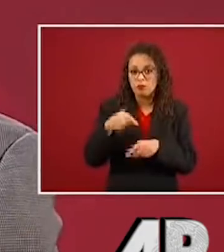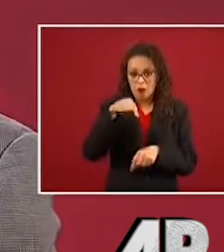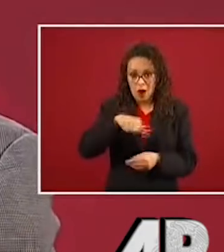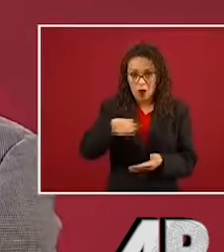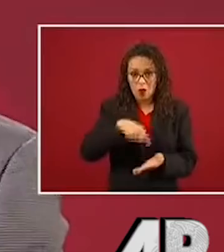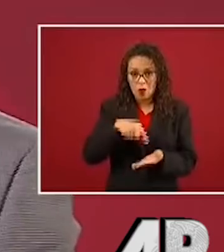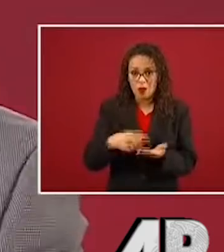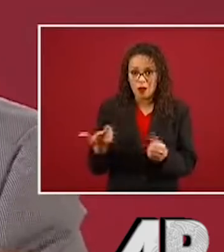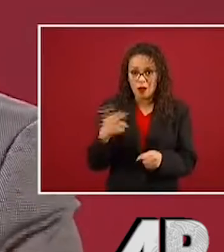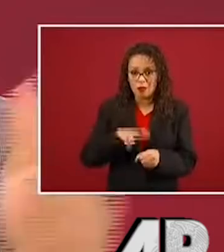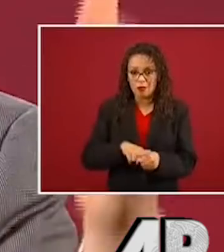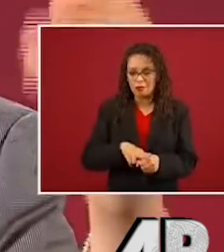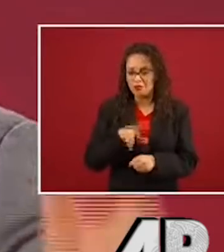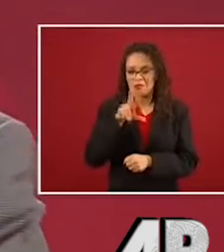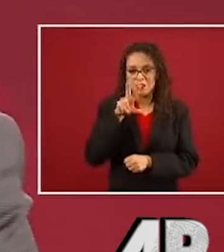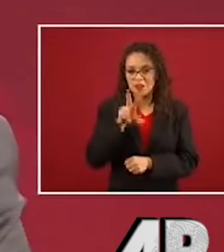siquiera